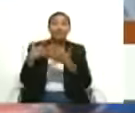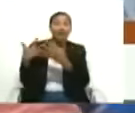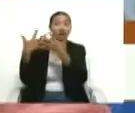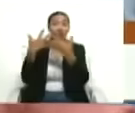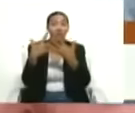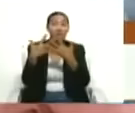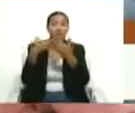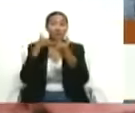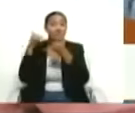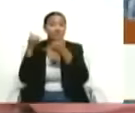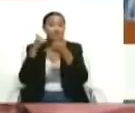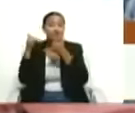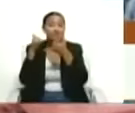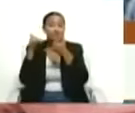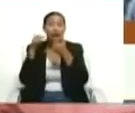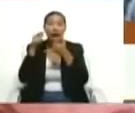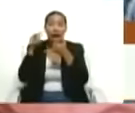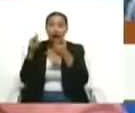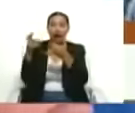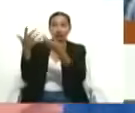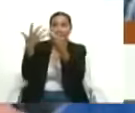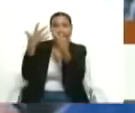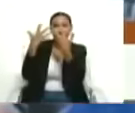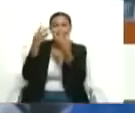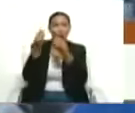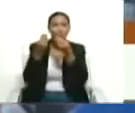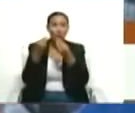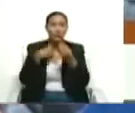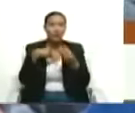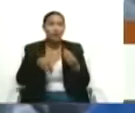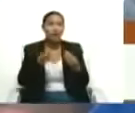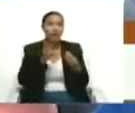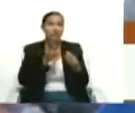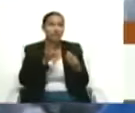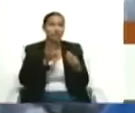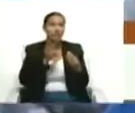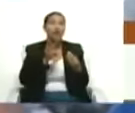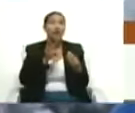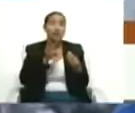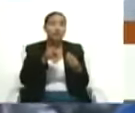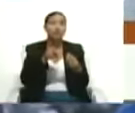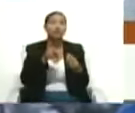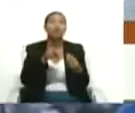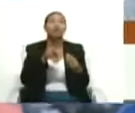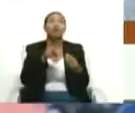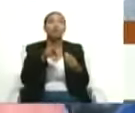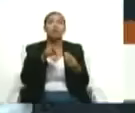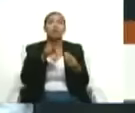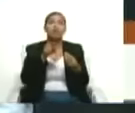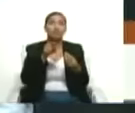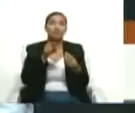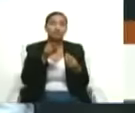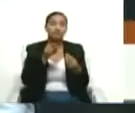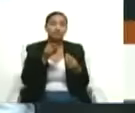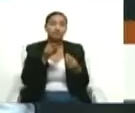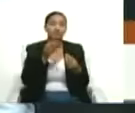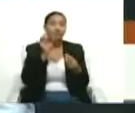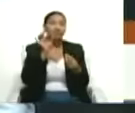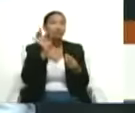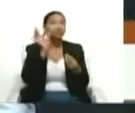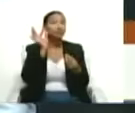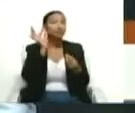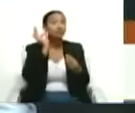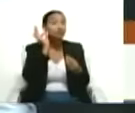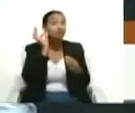Y por eso, bueno, doña Violencia, con su arrogancia del apellidote,